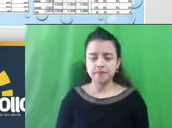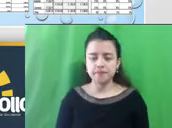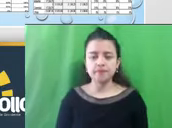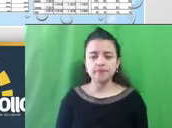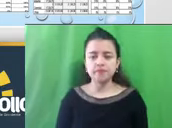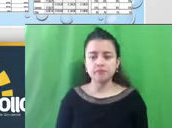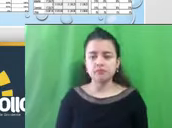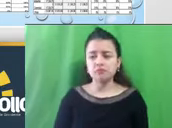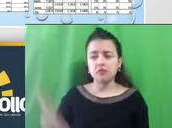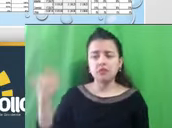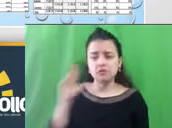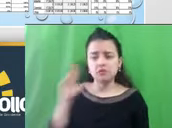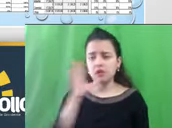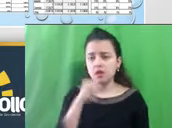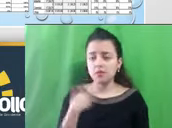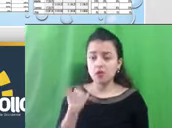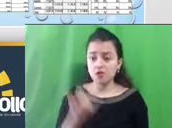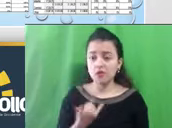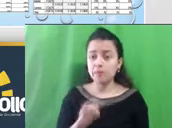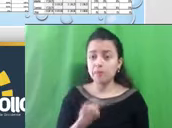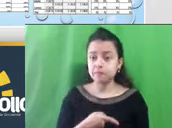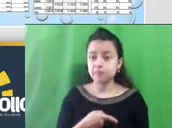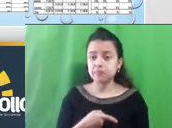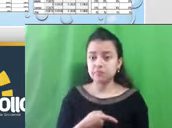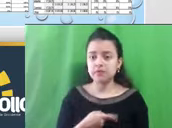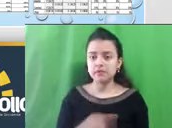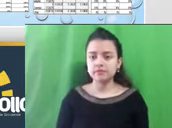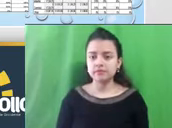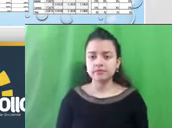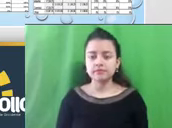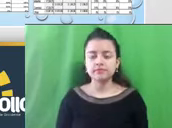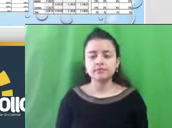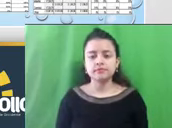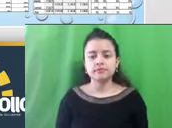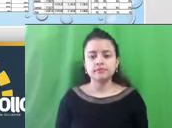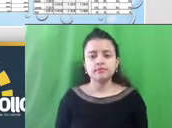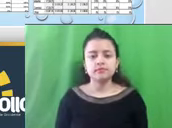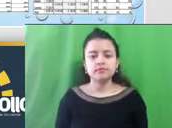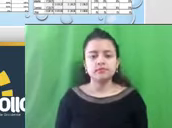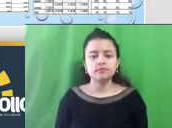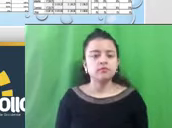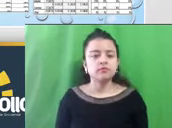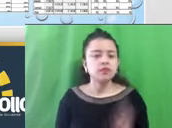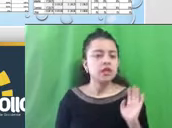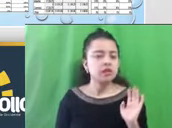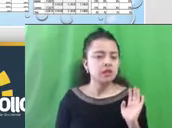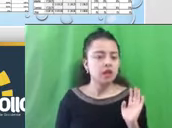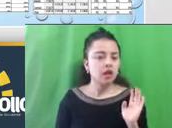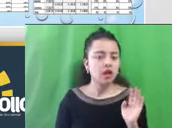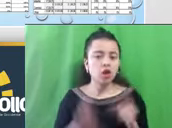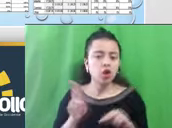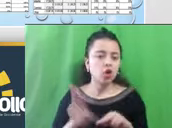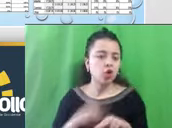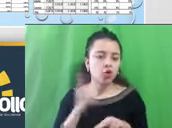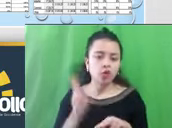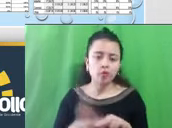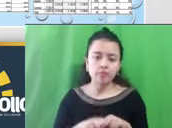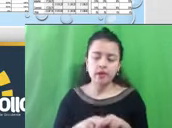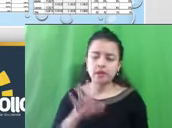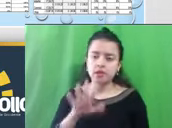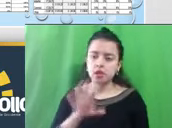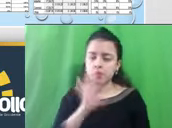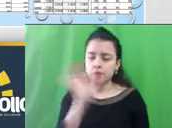Y continuó con el subsidio para el consumo básico, ya de consumo de metro cúbico, del 5%